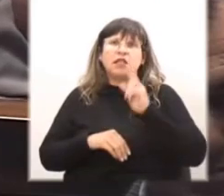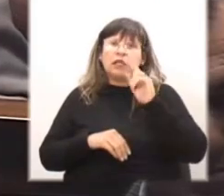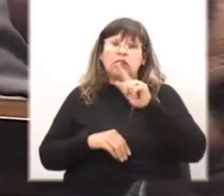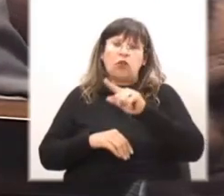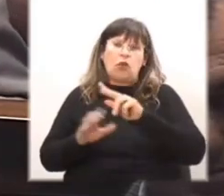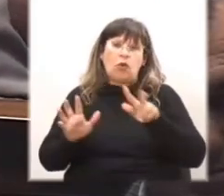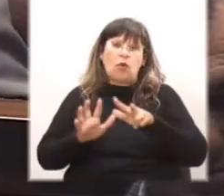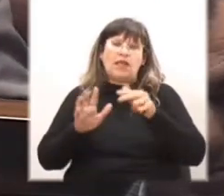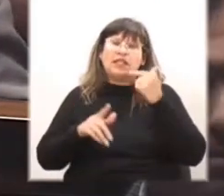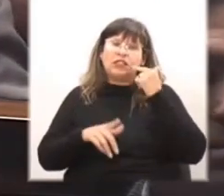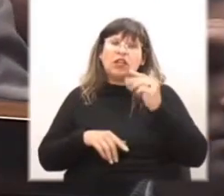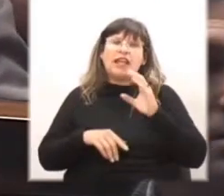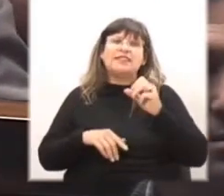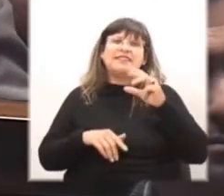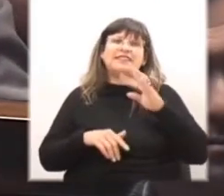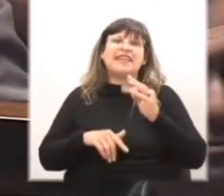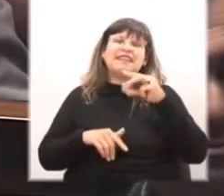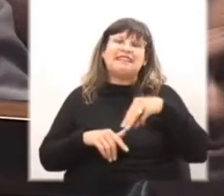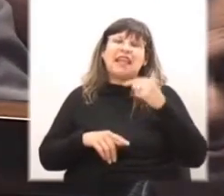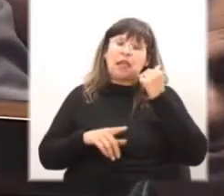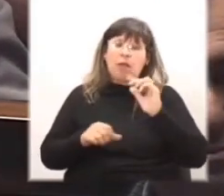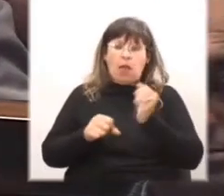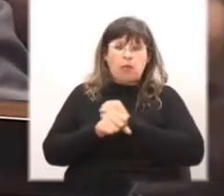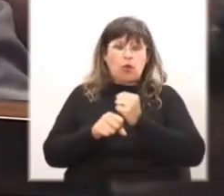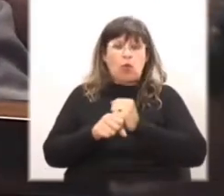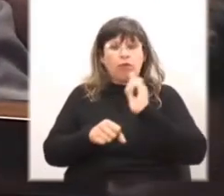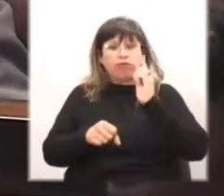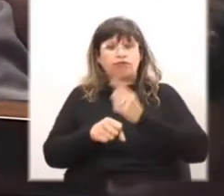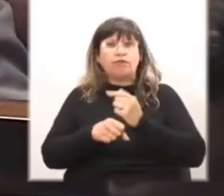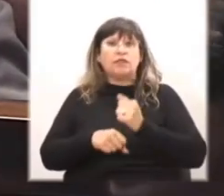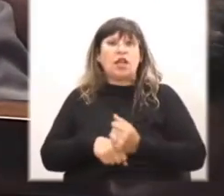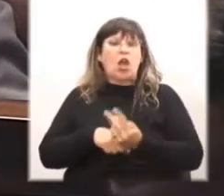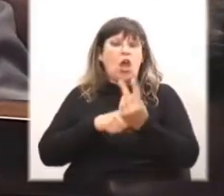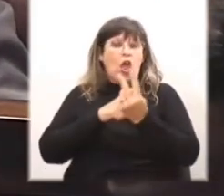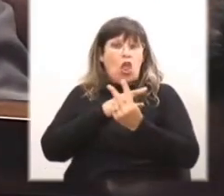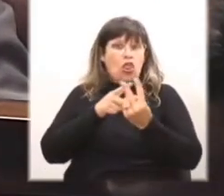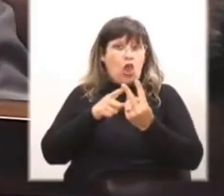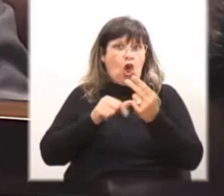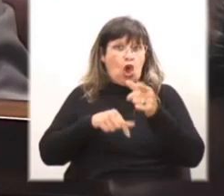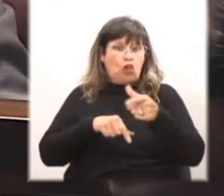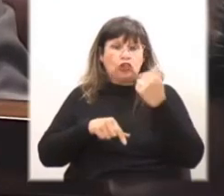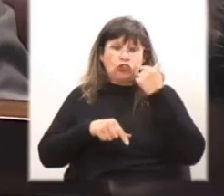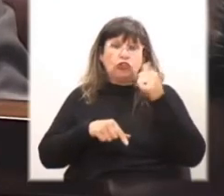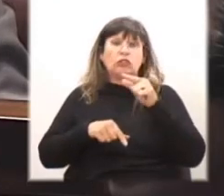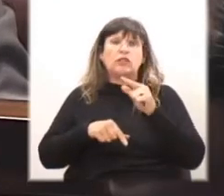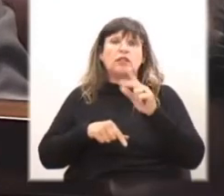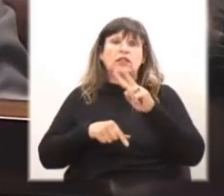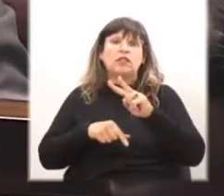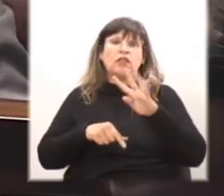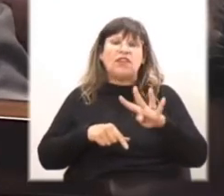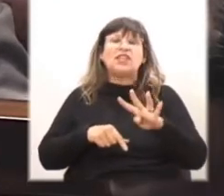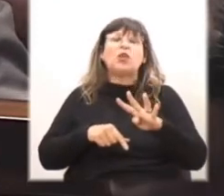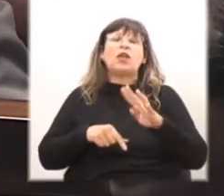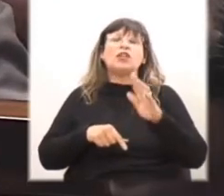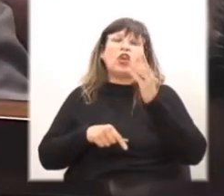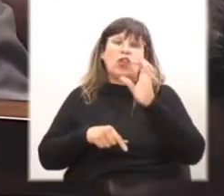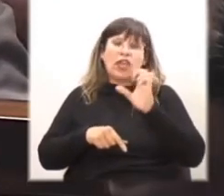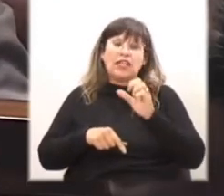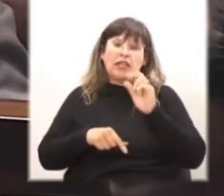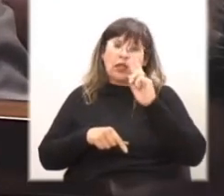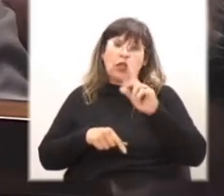2018 la CTM aprobó por resolución 2 de ese año, del 24 de enero de 2018,